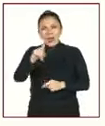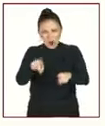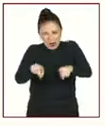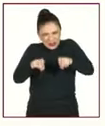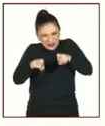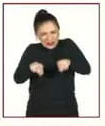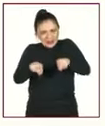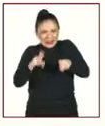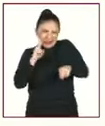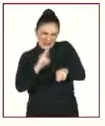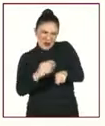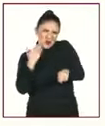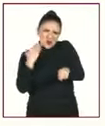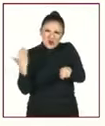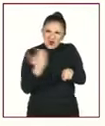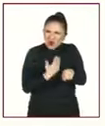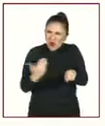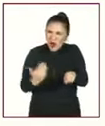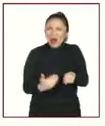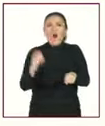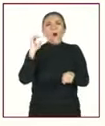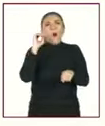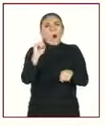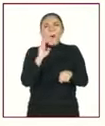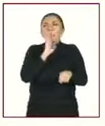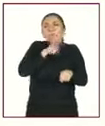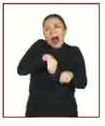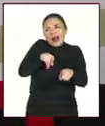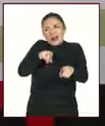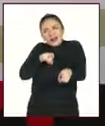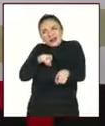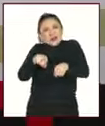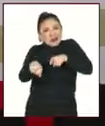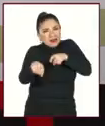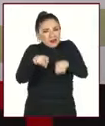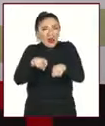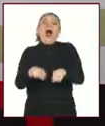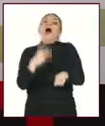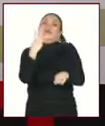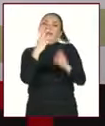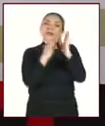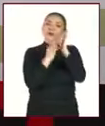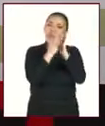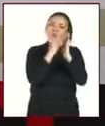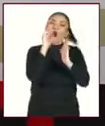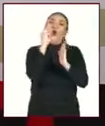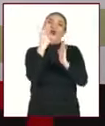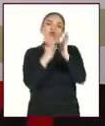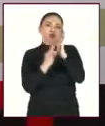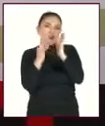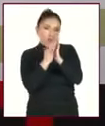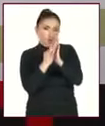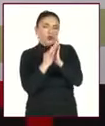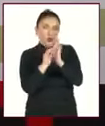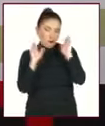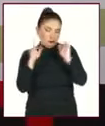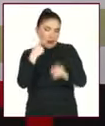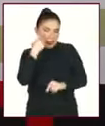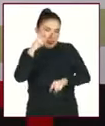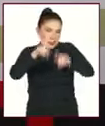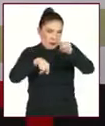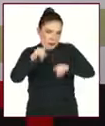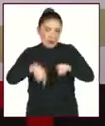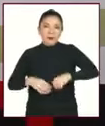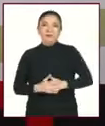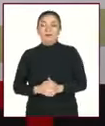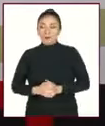está en esta posición o en esta posición, vamos a dar 3 o 2 puntos conforme vayamos viendo.